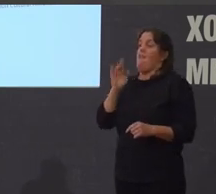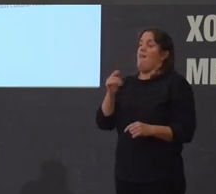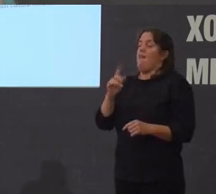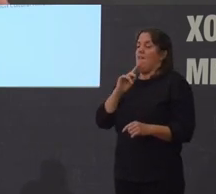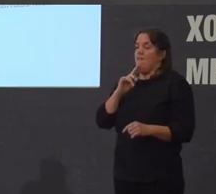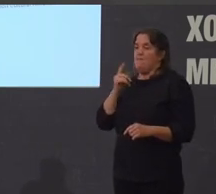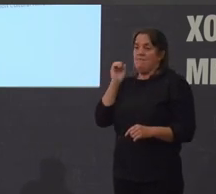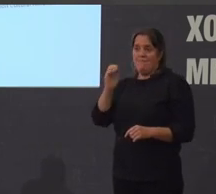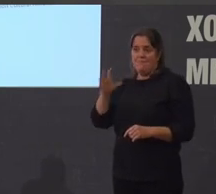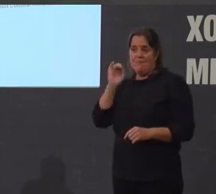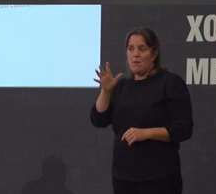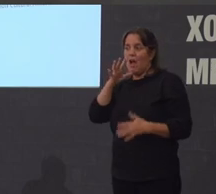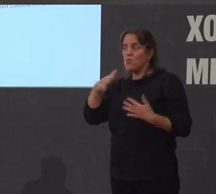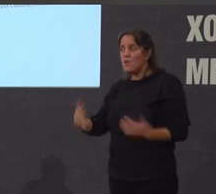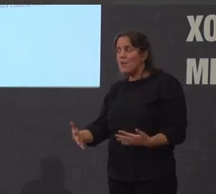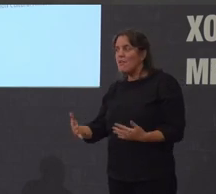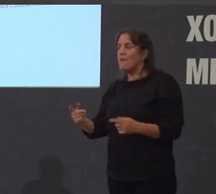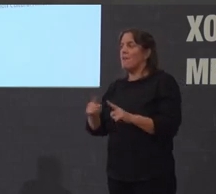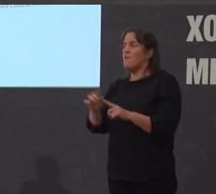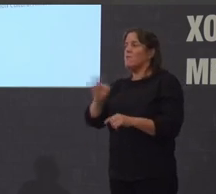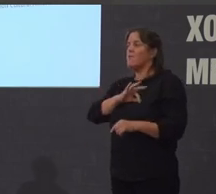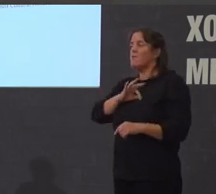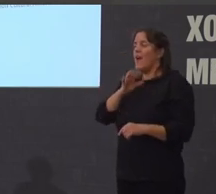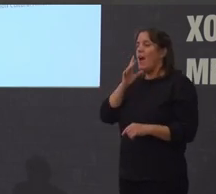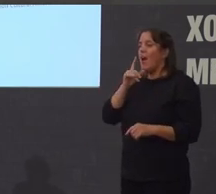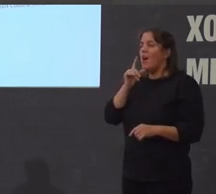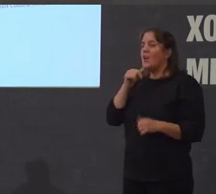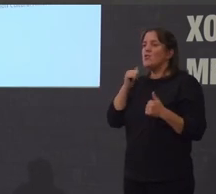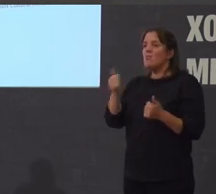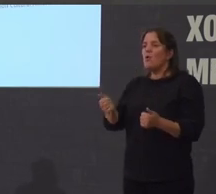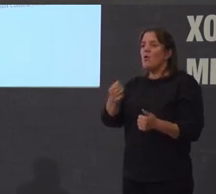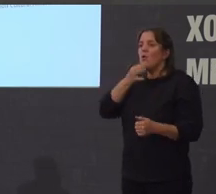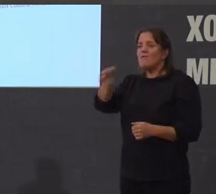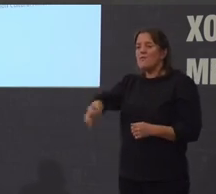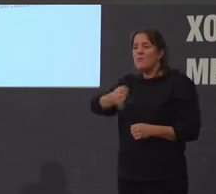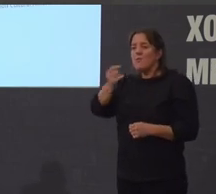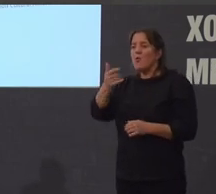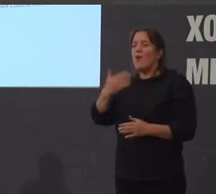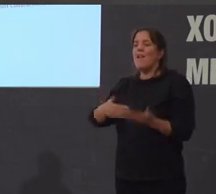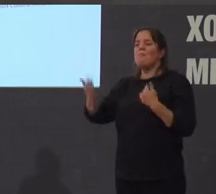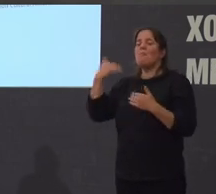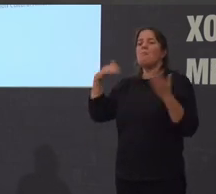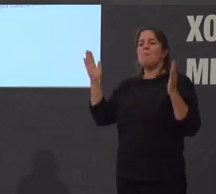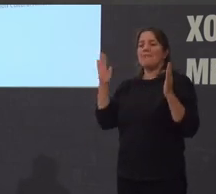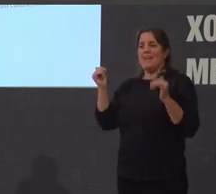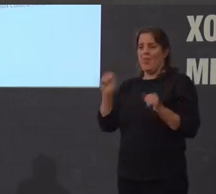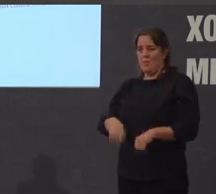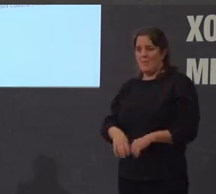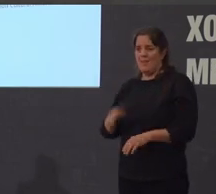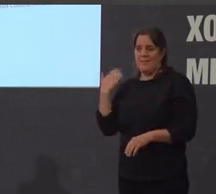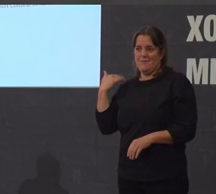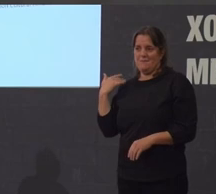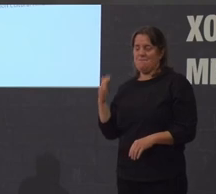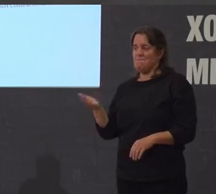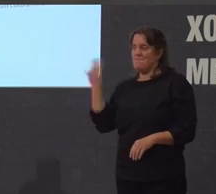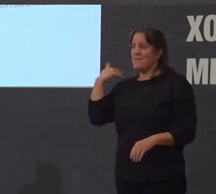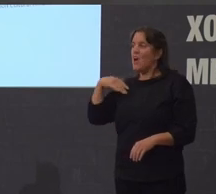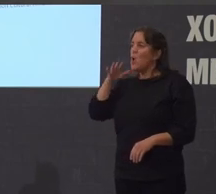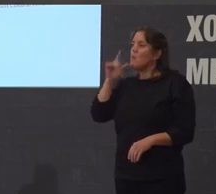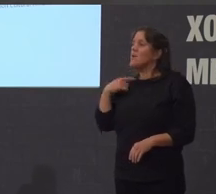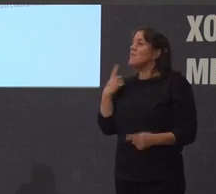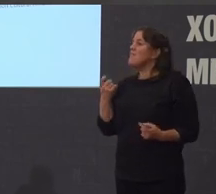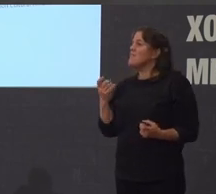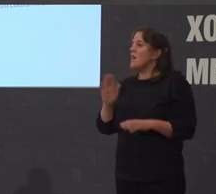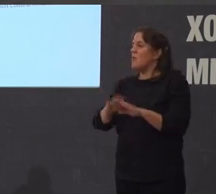la actualidad pues con mi intervención mismos volver a un pequeño pasado porque ha pasado siempre el